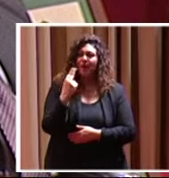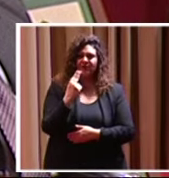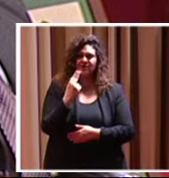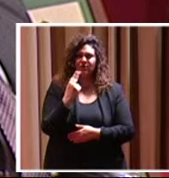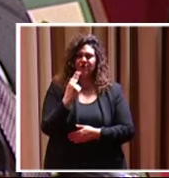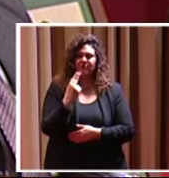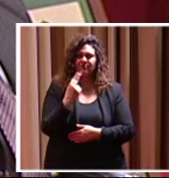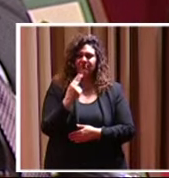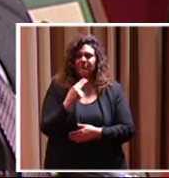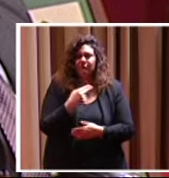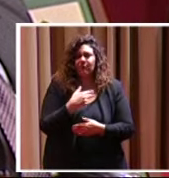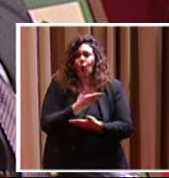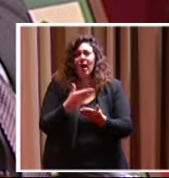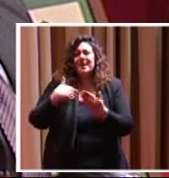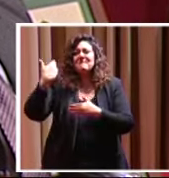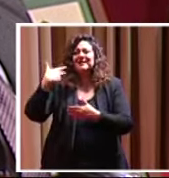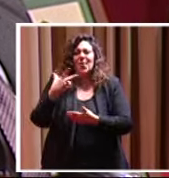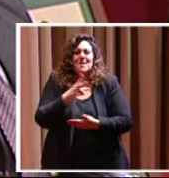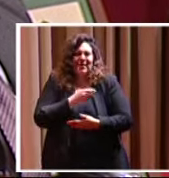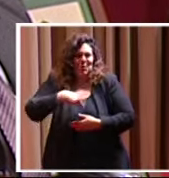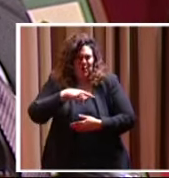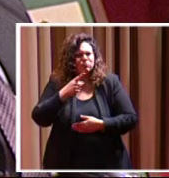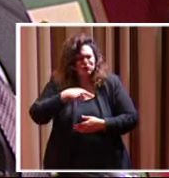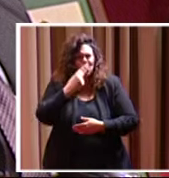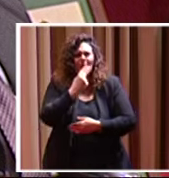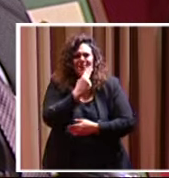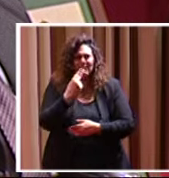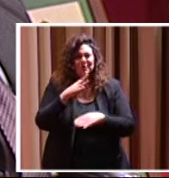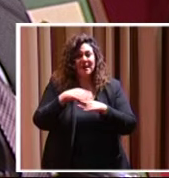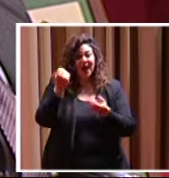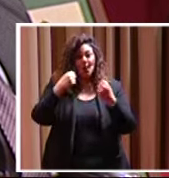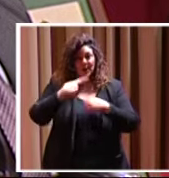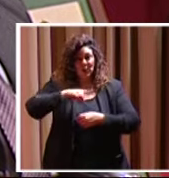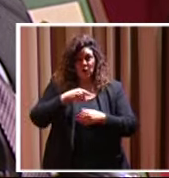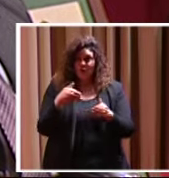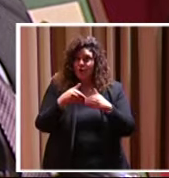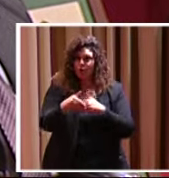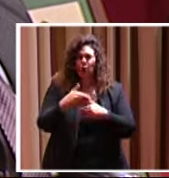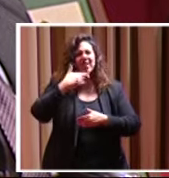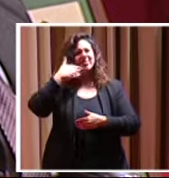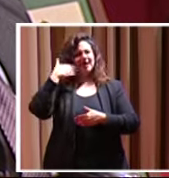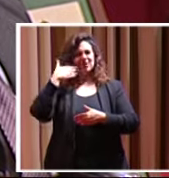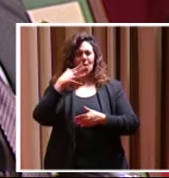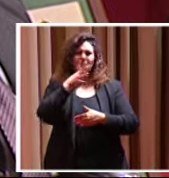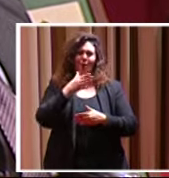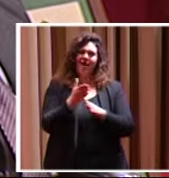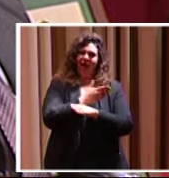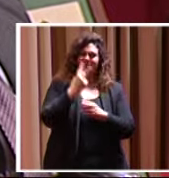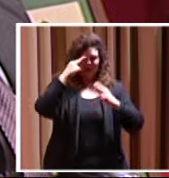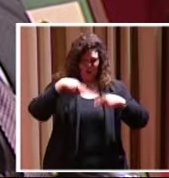sido los méritos contraídos en el pasado, a que nuestro comportamiento futuro sea digno en todo lugar y ocasión del reconocimiento